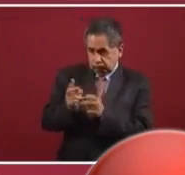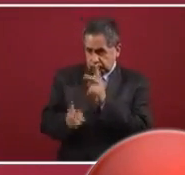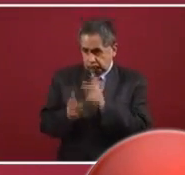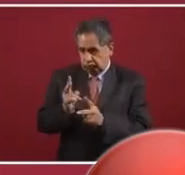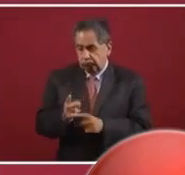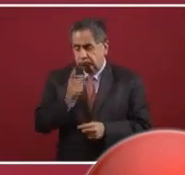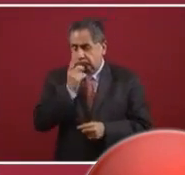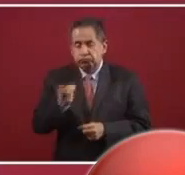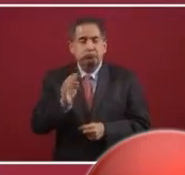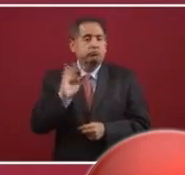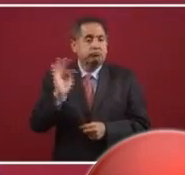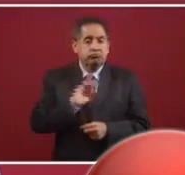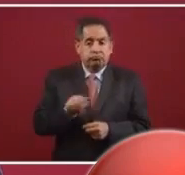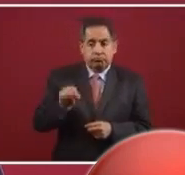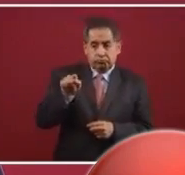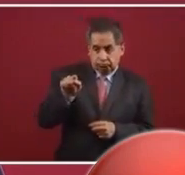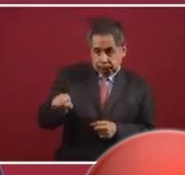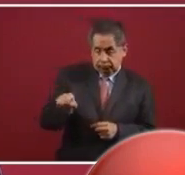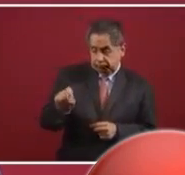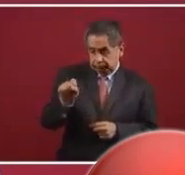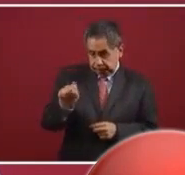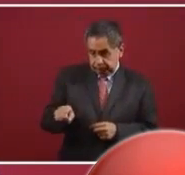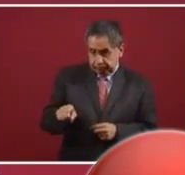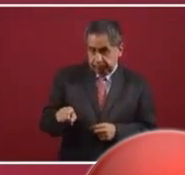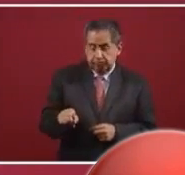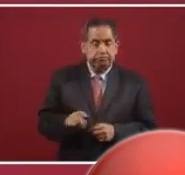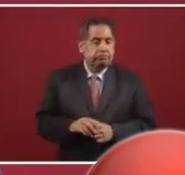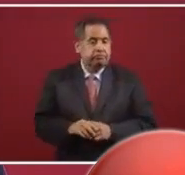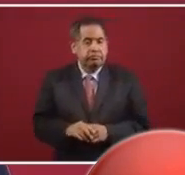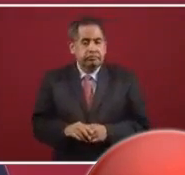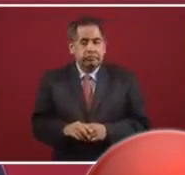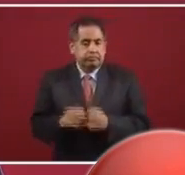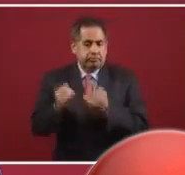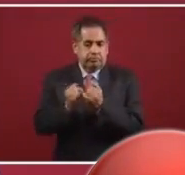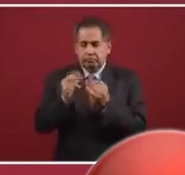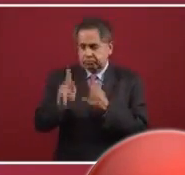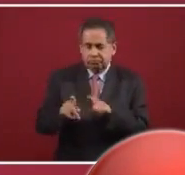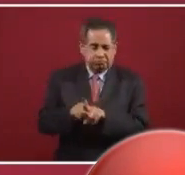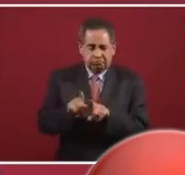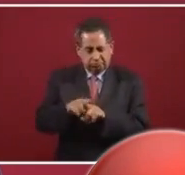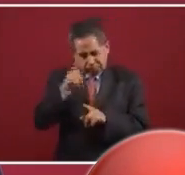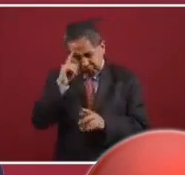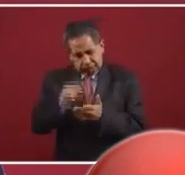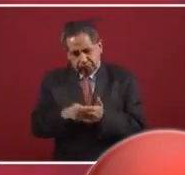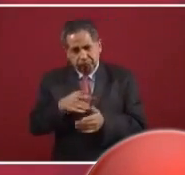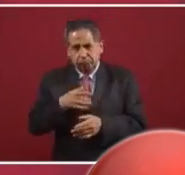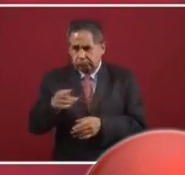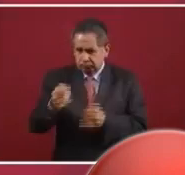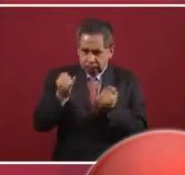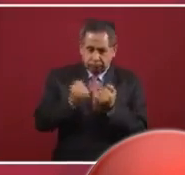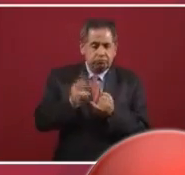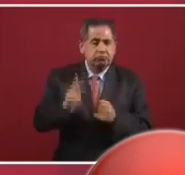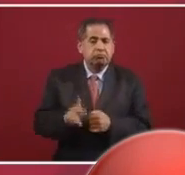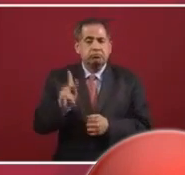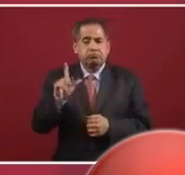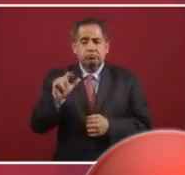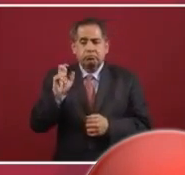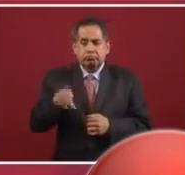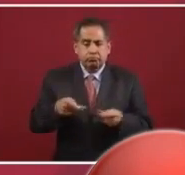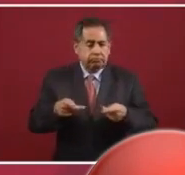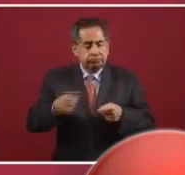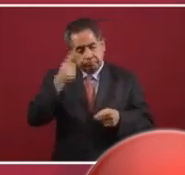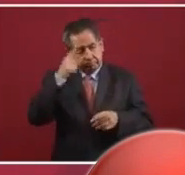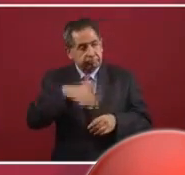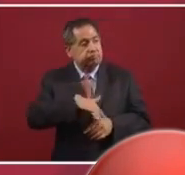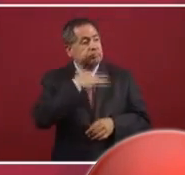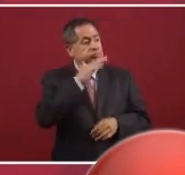que si él aplicara, como seguramente lo está haciendo, un plan de combate a la corrupción,